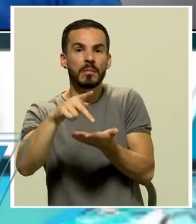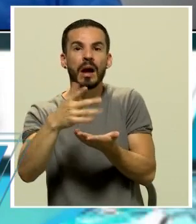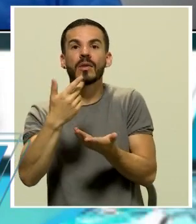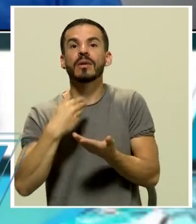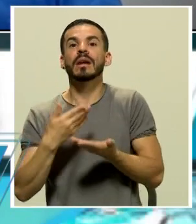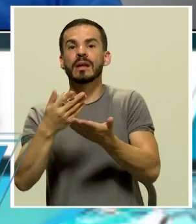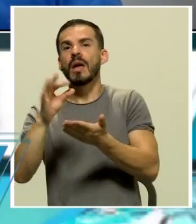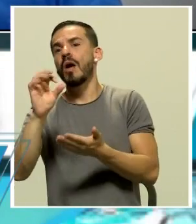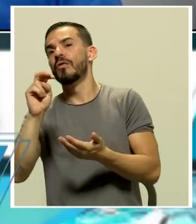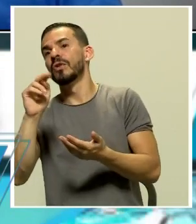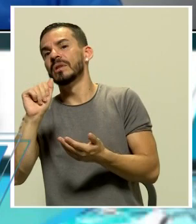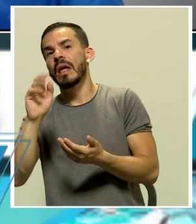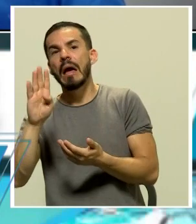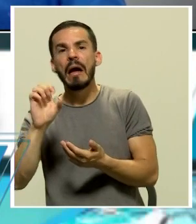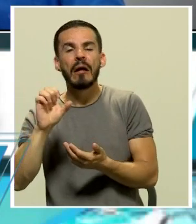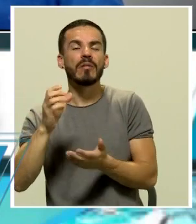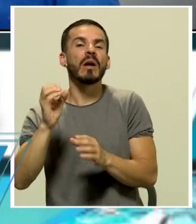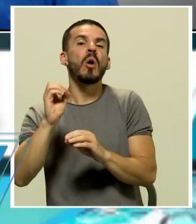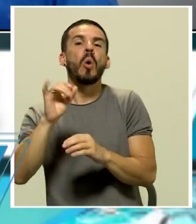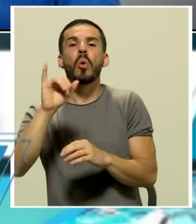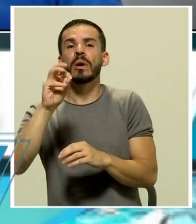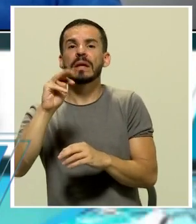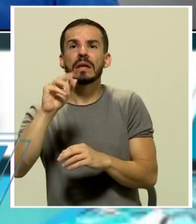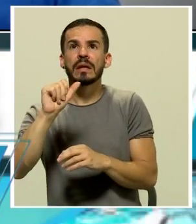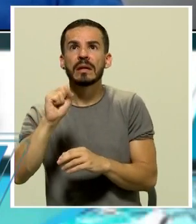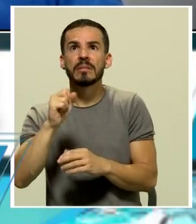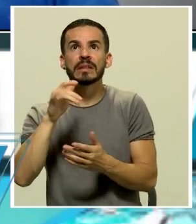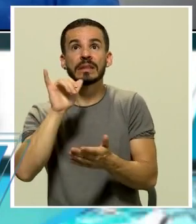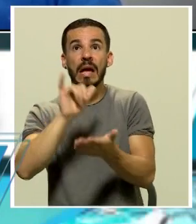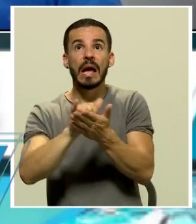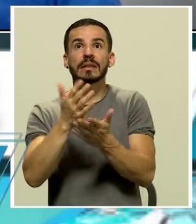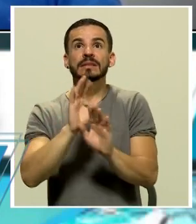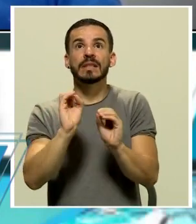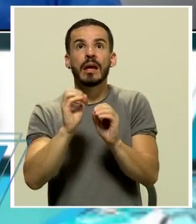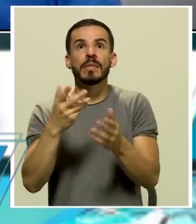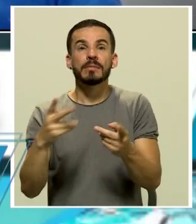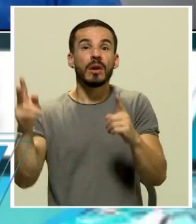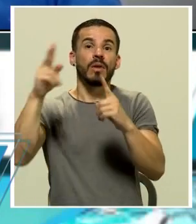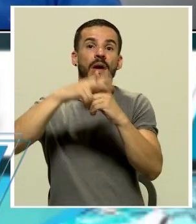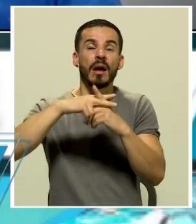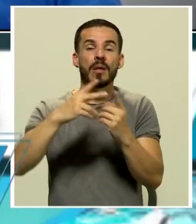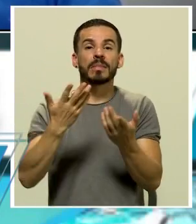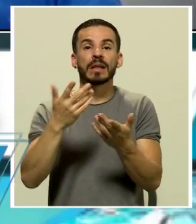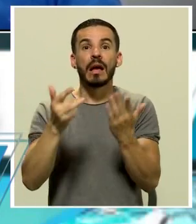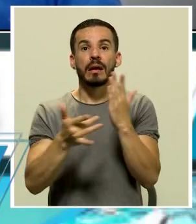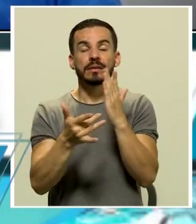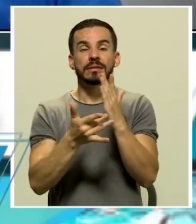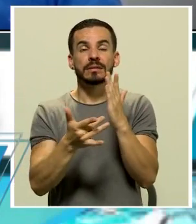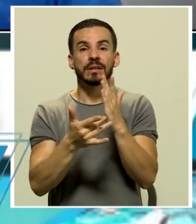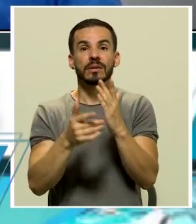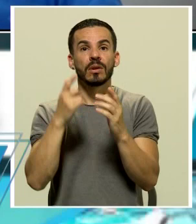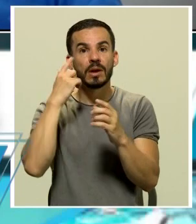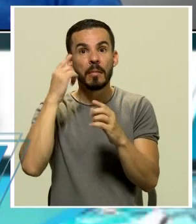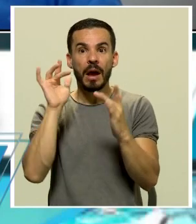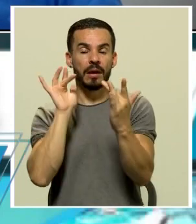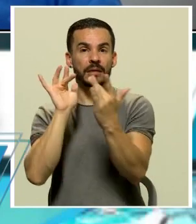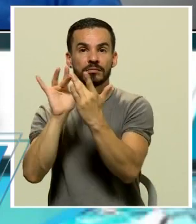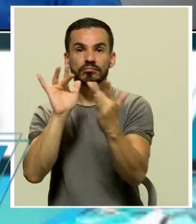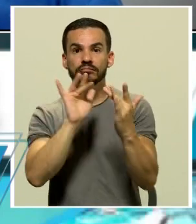el FONAVE o que da el IMAS, así, nada más que aplicado a tecnología para